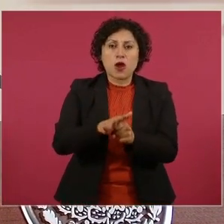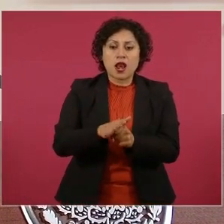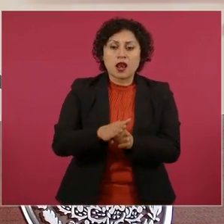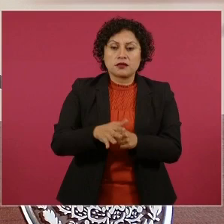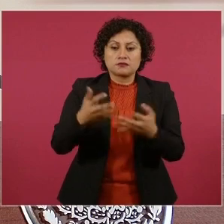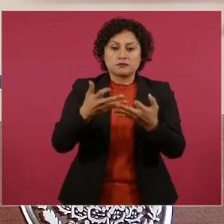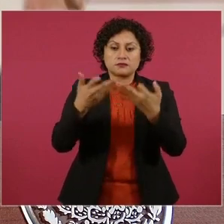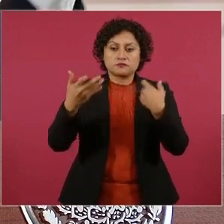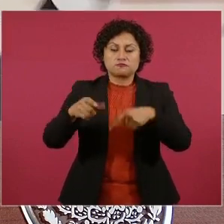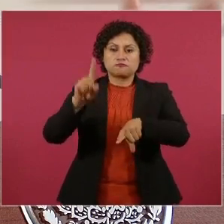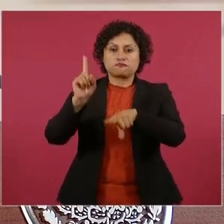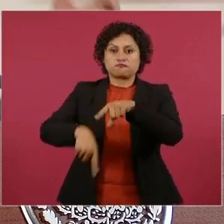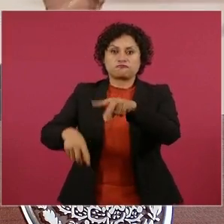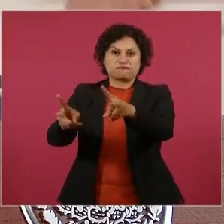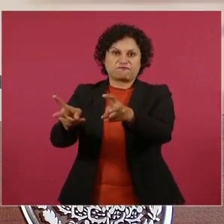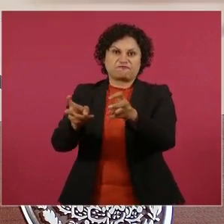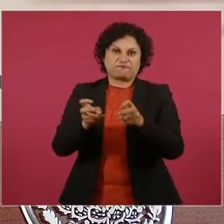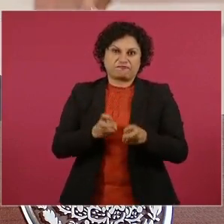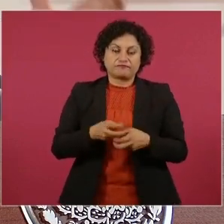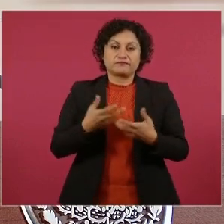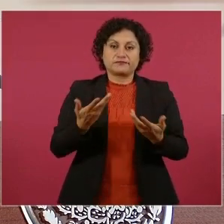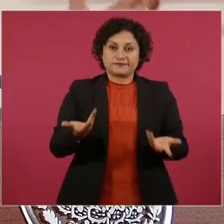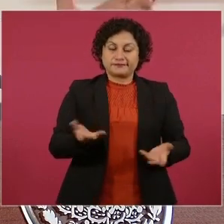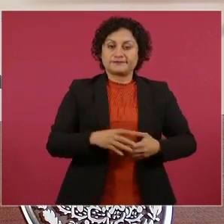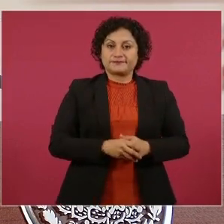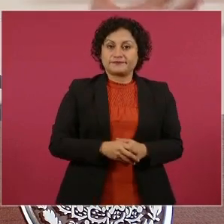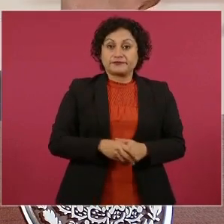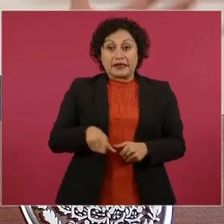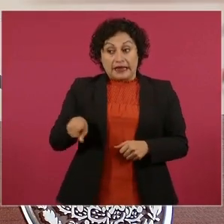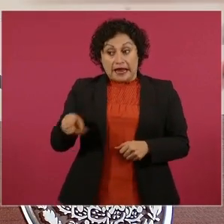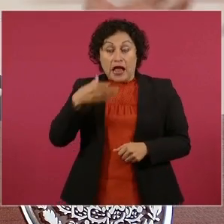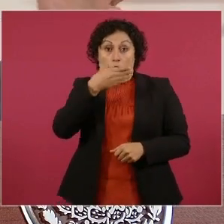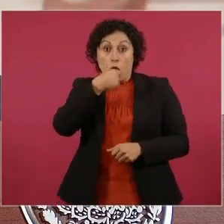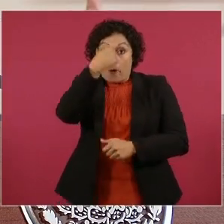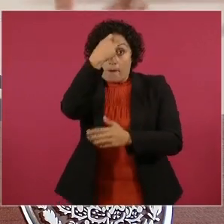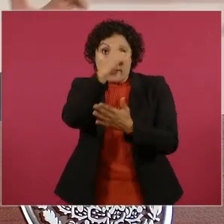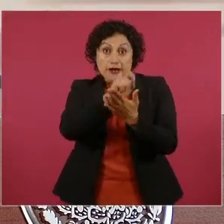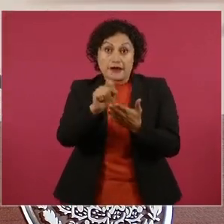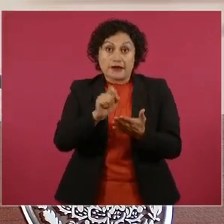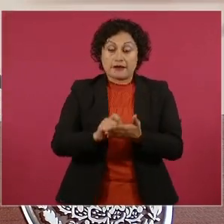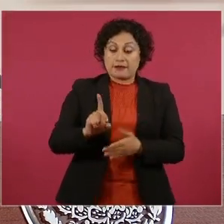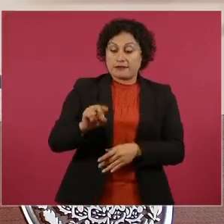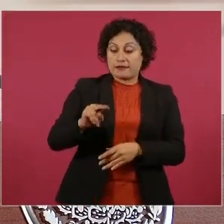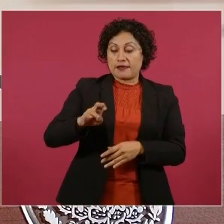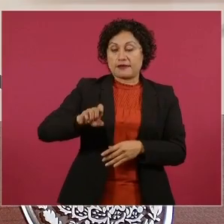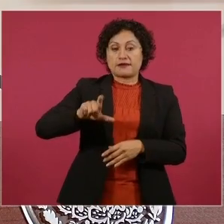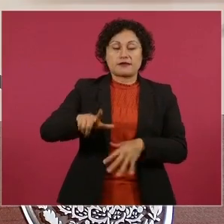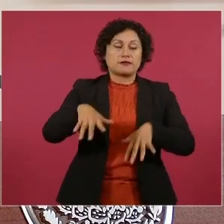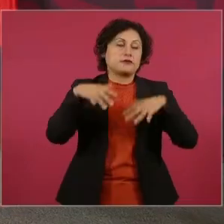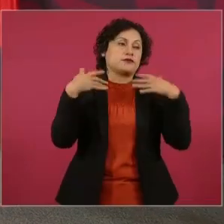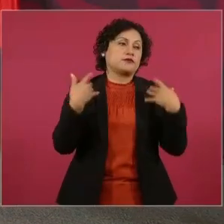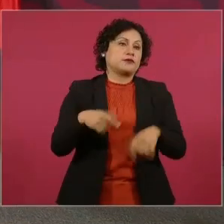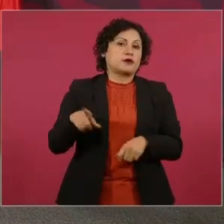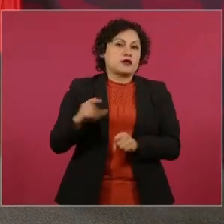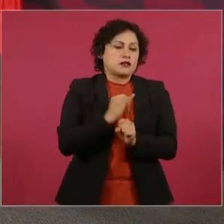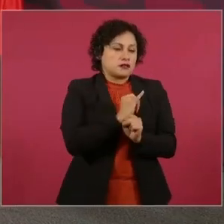tierras Bueno pues Don Daniel hace toda esa investigación con mucha